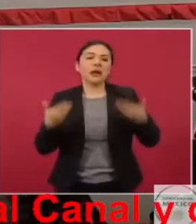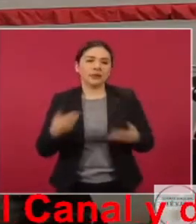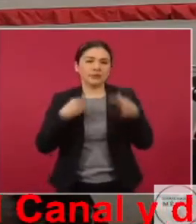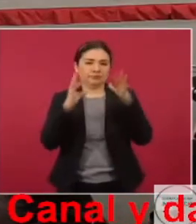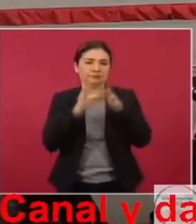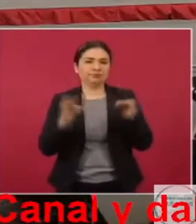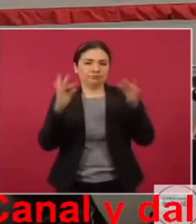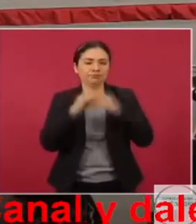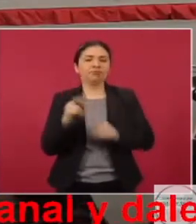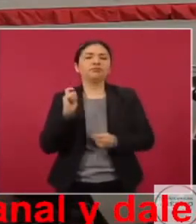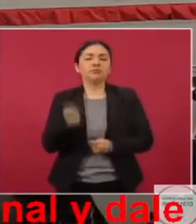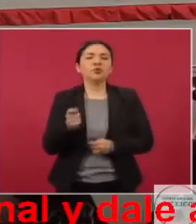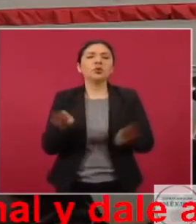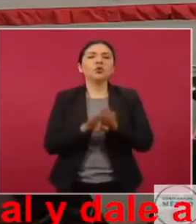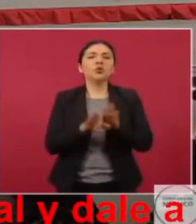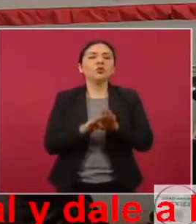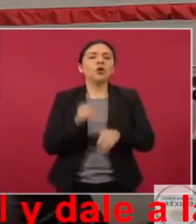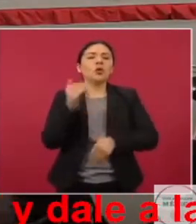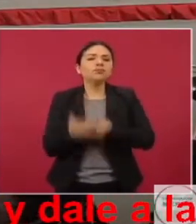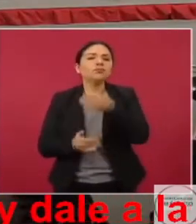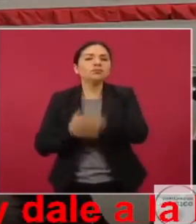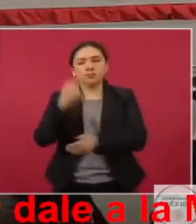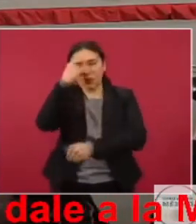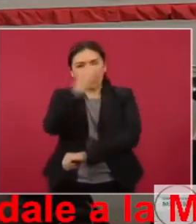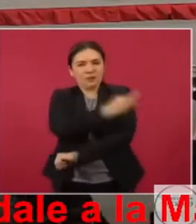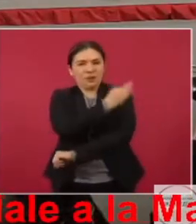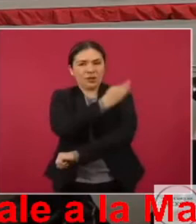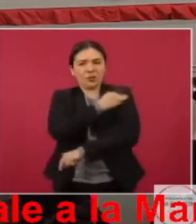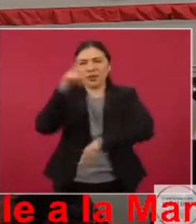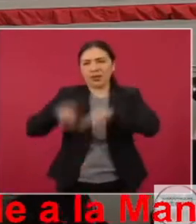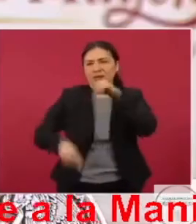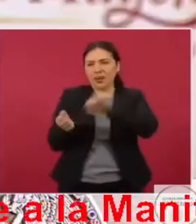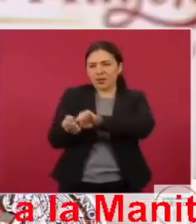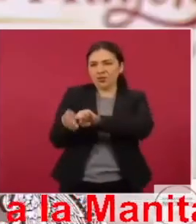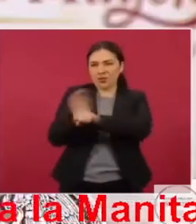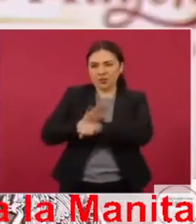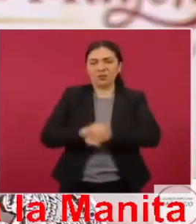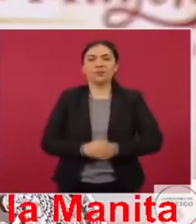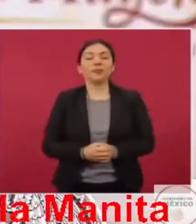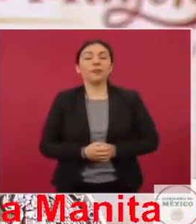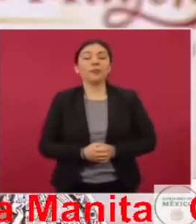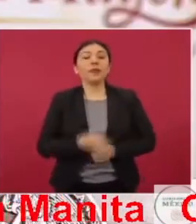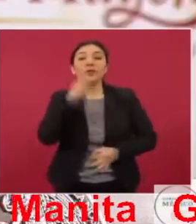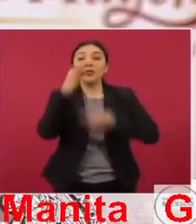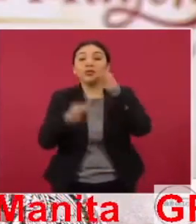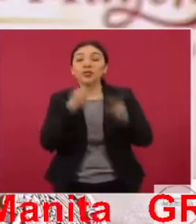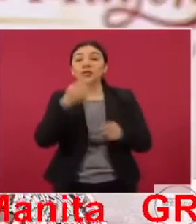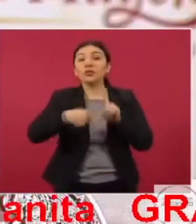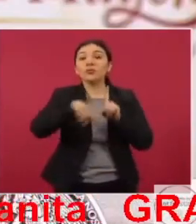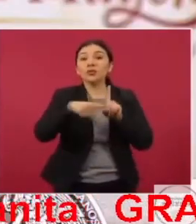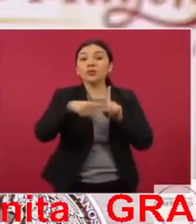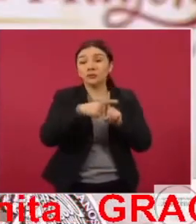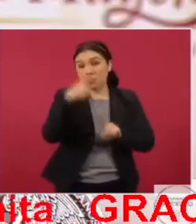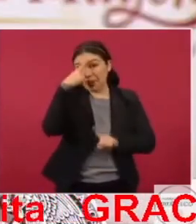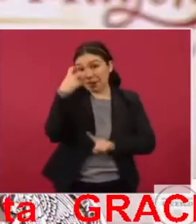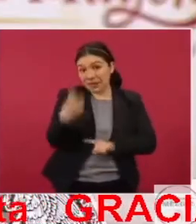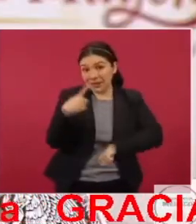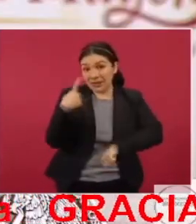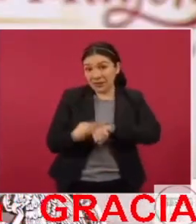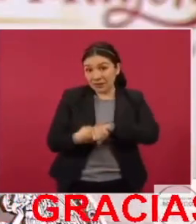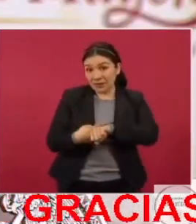sobre el avance de la vacunación contra kobe 19 y una noticia positiva respecto a la epidemia